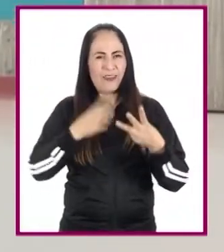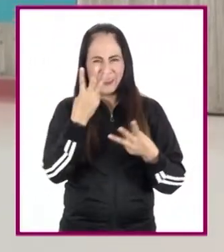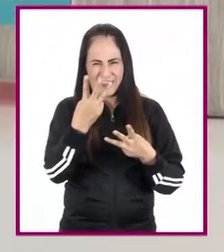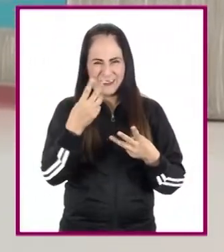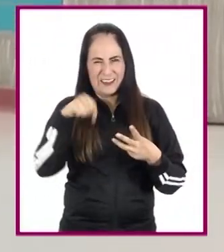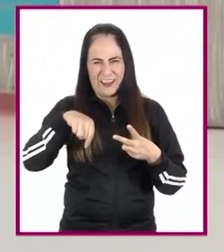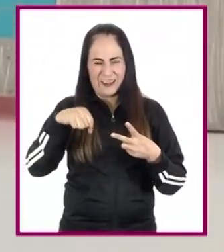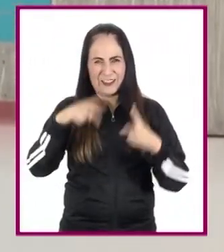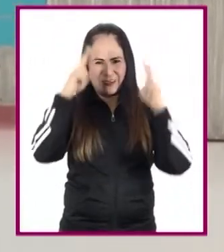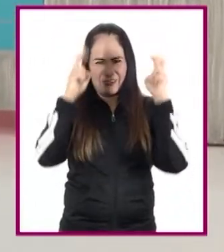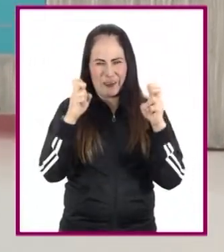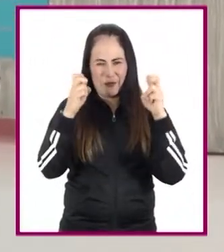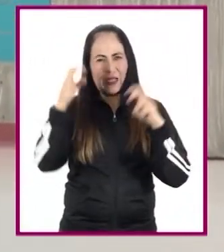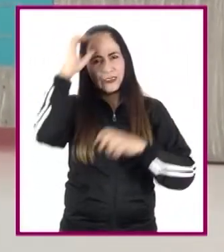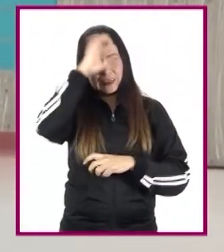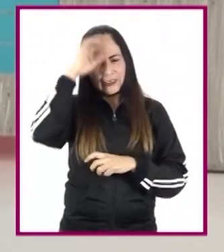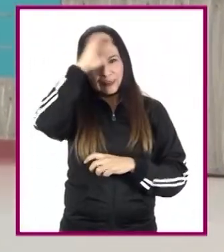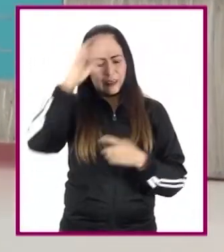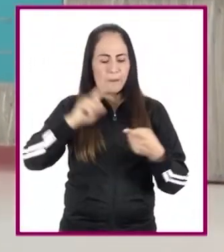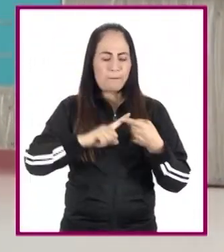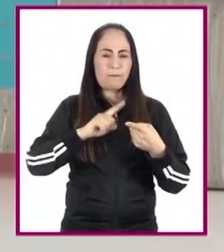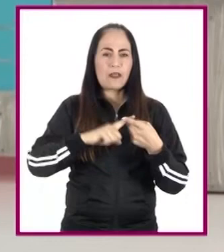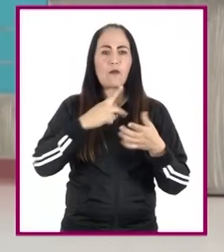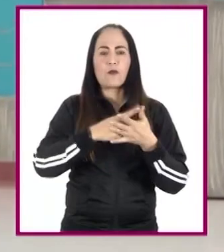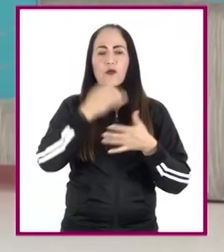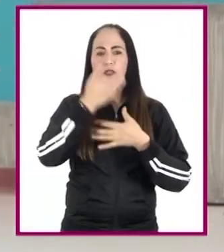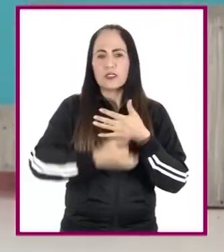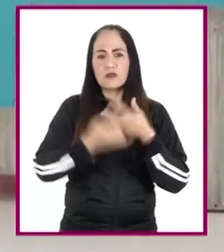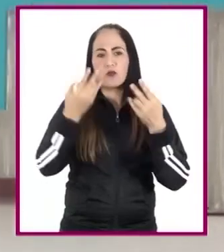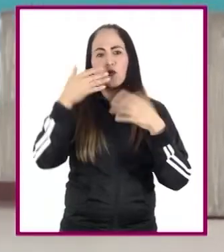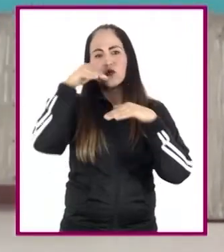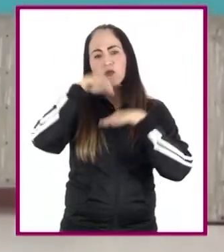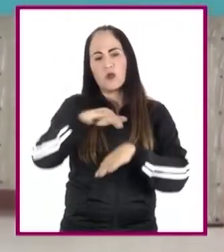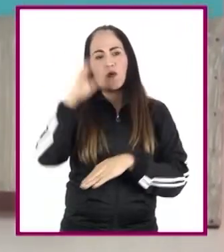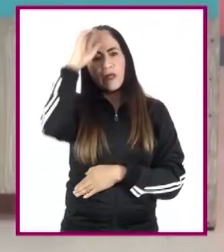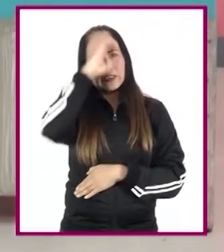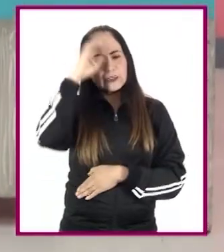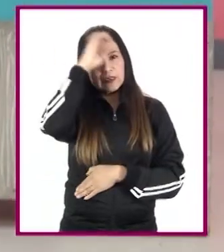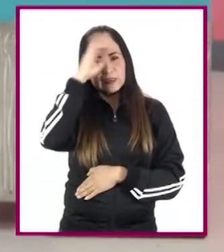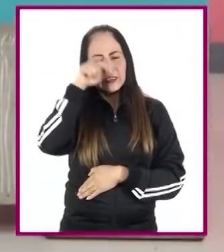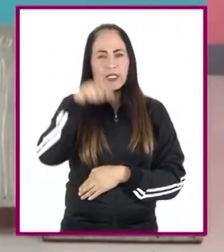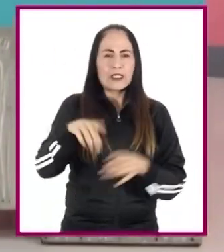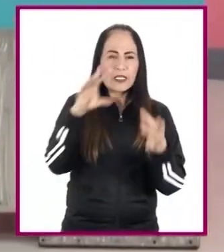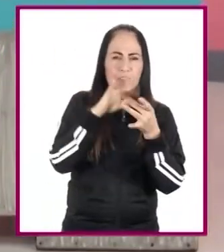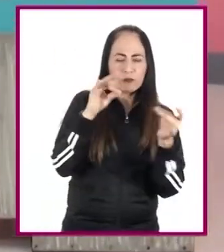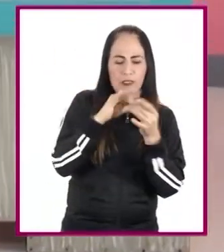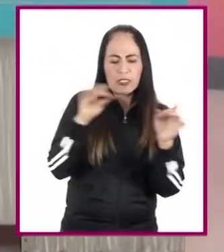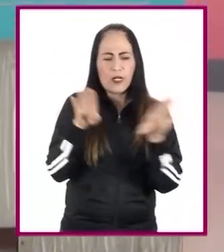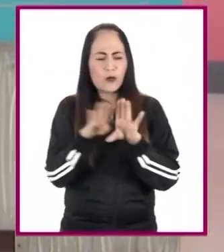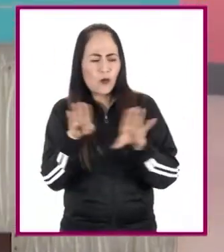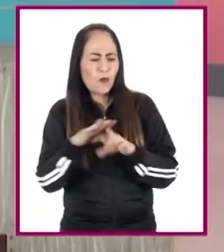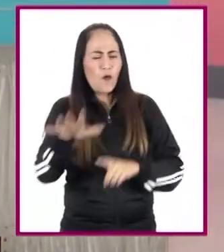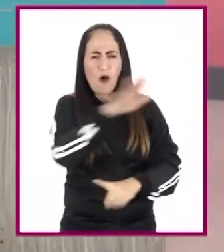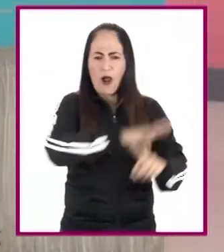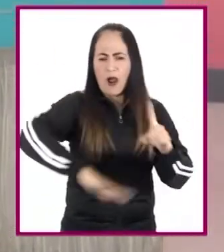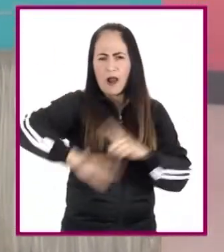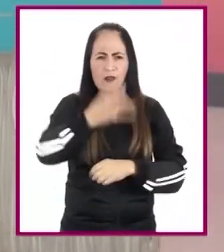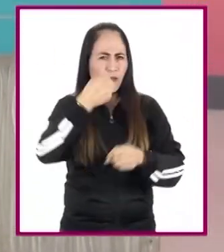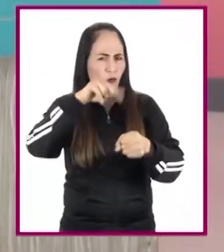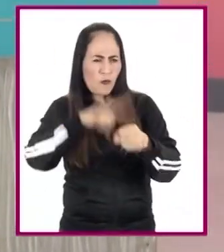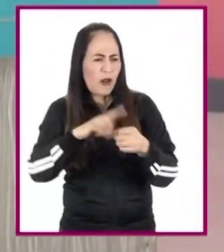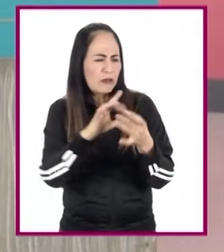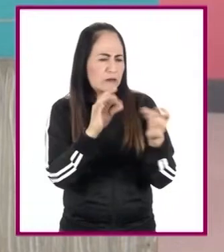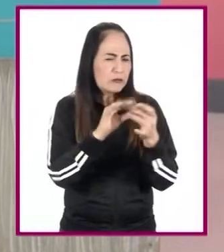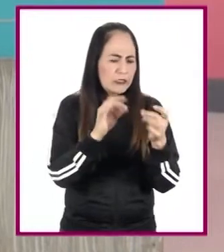ciencias. Los proyectos científicos, que nos ayudan a describir, explicar y predecir los procesos naturales en su entorno. Los